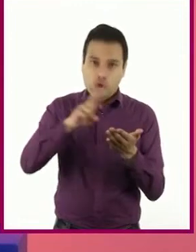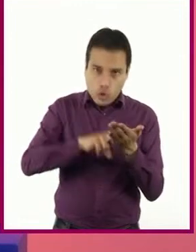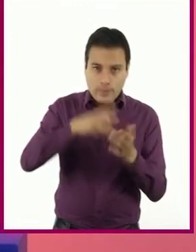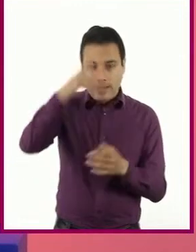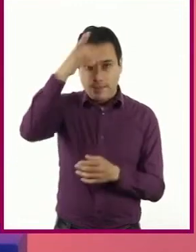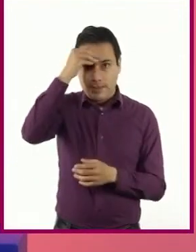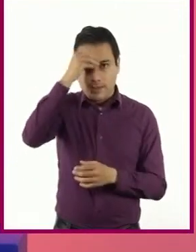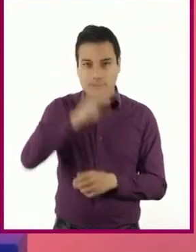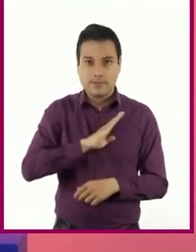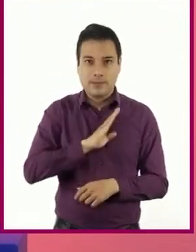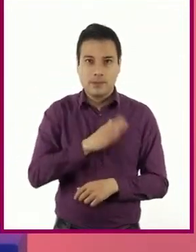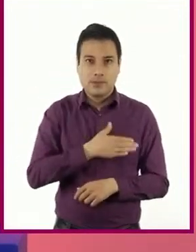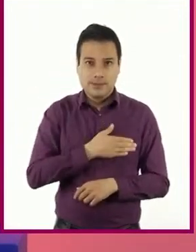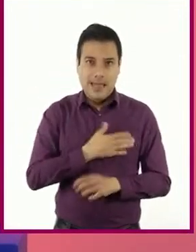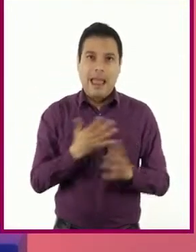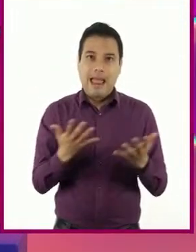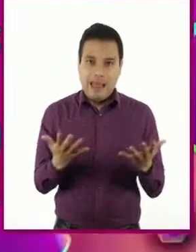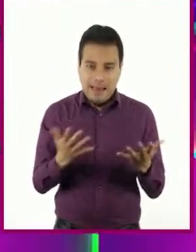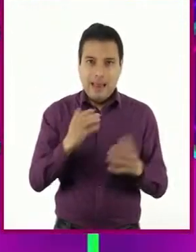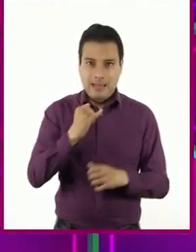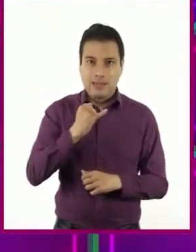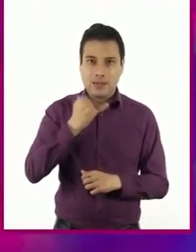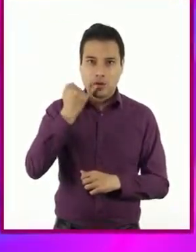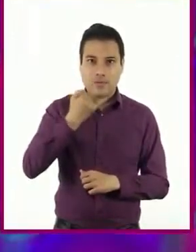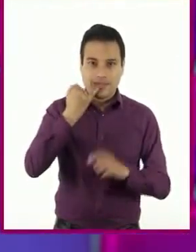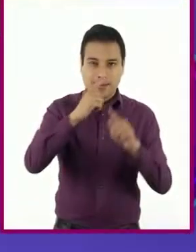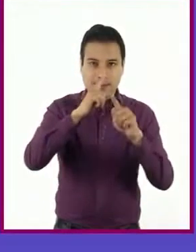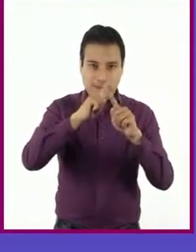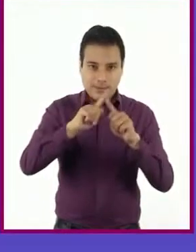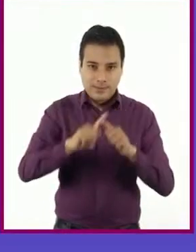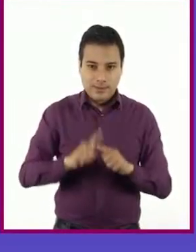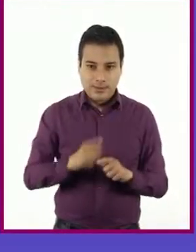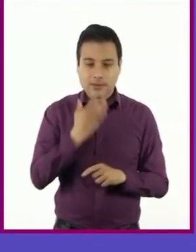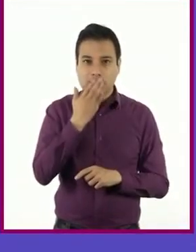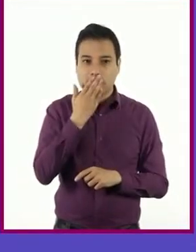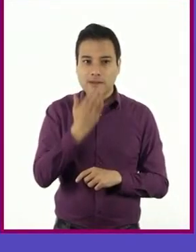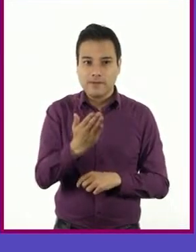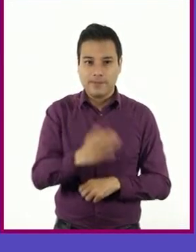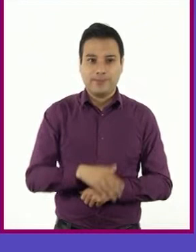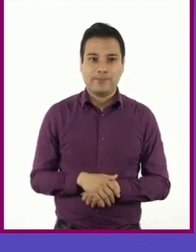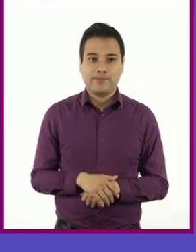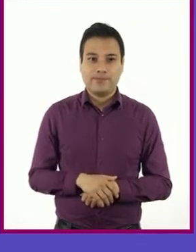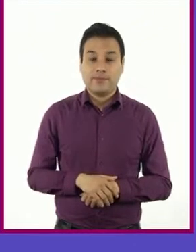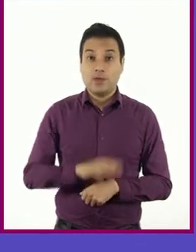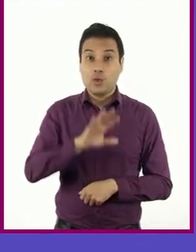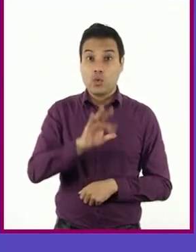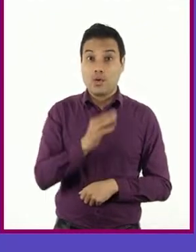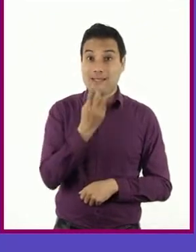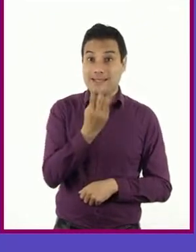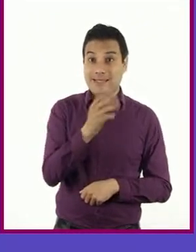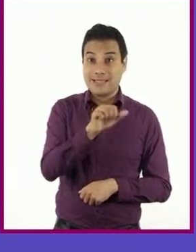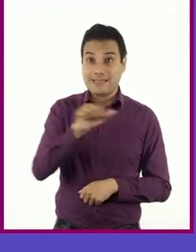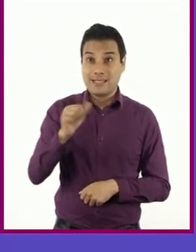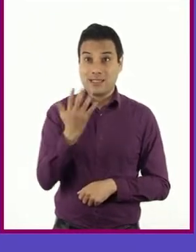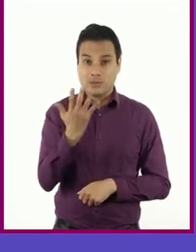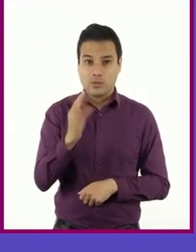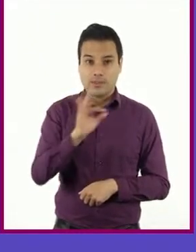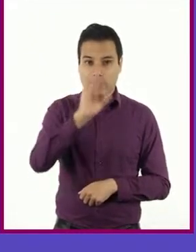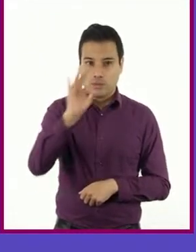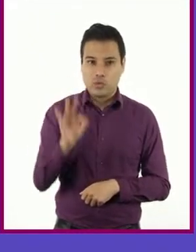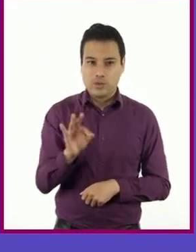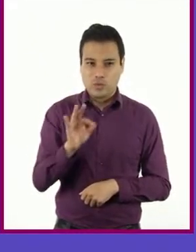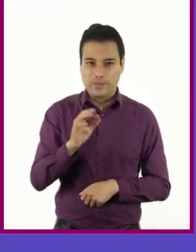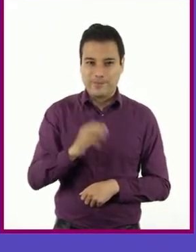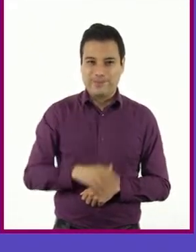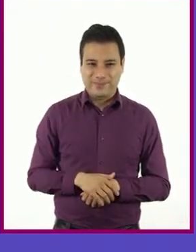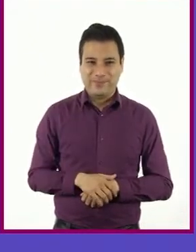se reconoce y promueve la diversidad lingüística. De acuerdo con la UNESCO, entre el 43% y 50% de las 6,000 lenguas que